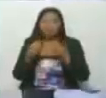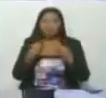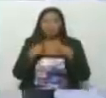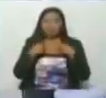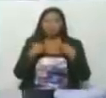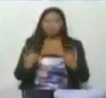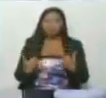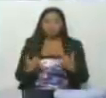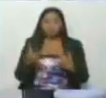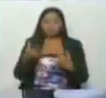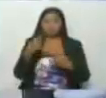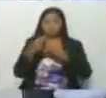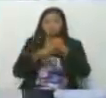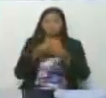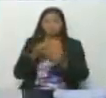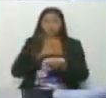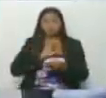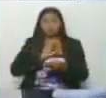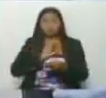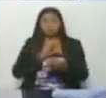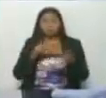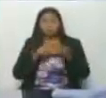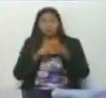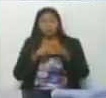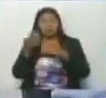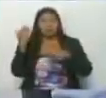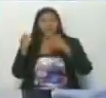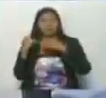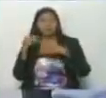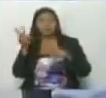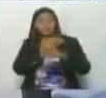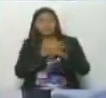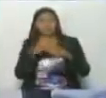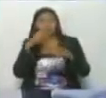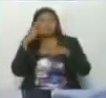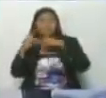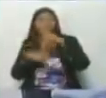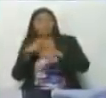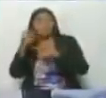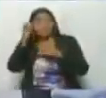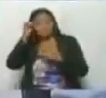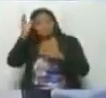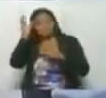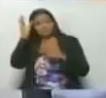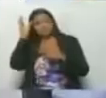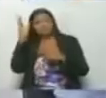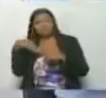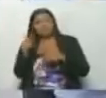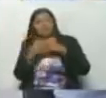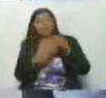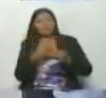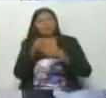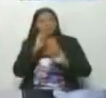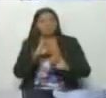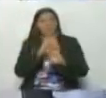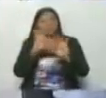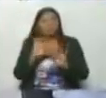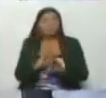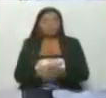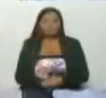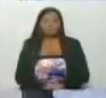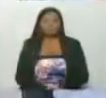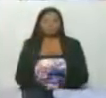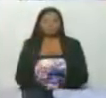momento fue un hecho prácticamente heroico ninguna fuerza política hubiese estado en capacidad de realizar semejante hazaña